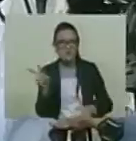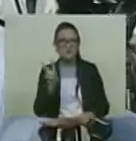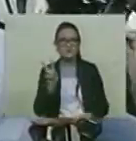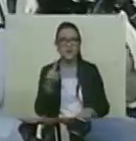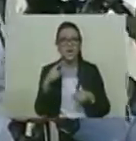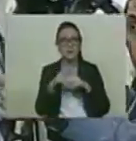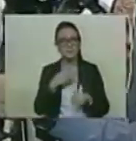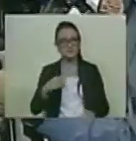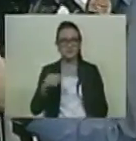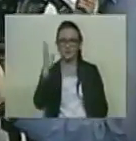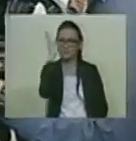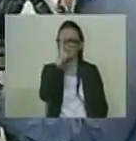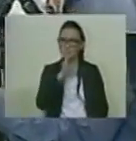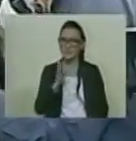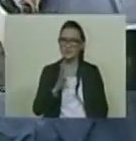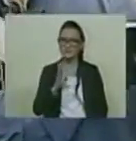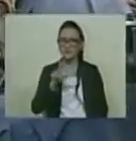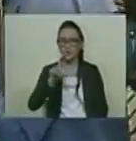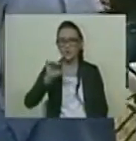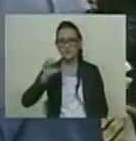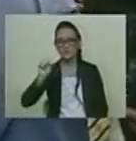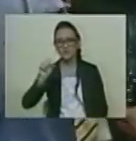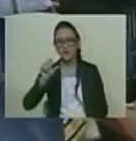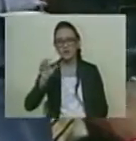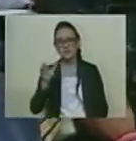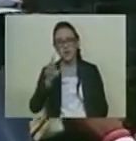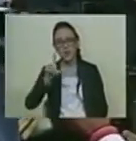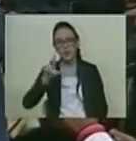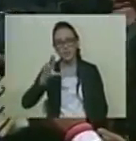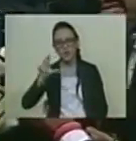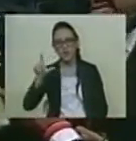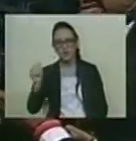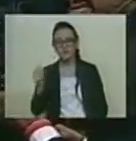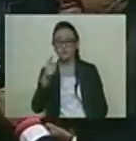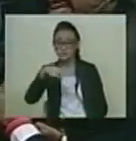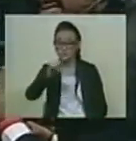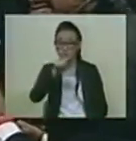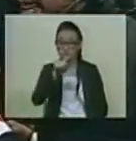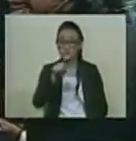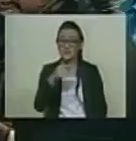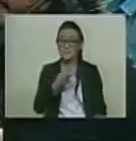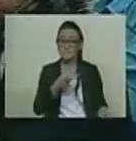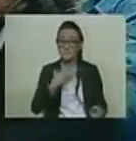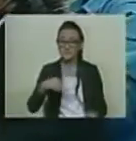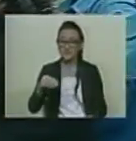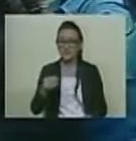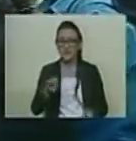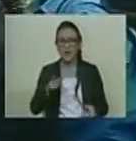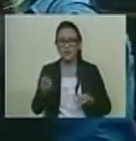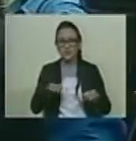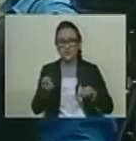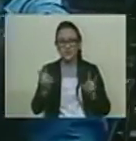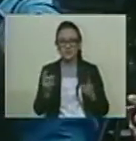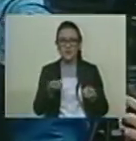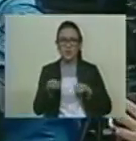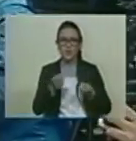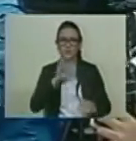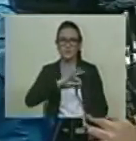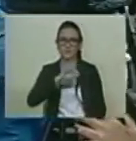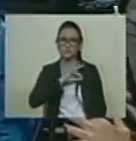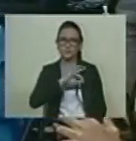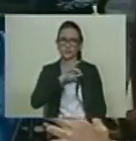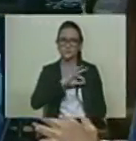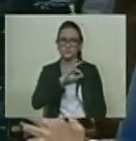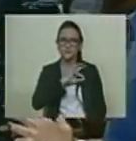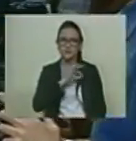expresidente de Brasil, Luis Ignacio Lula da Silva, exhortaba pues, a usted como presidente de la República que tomara algunas medidas en materia económica y social